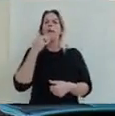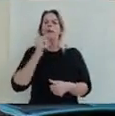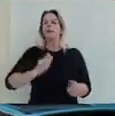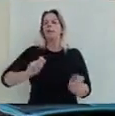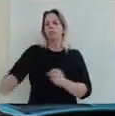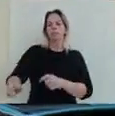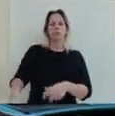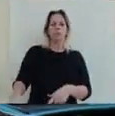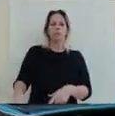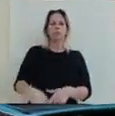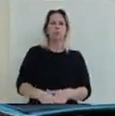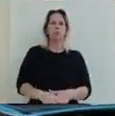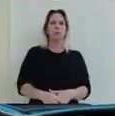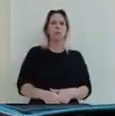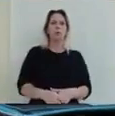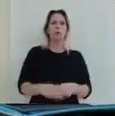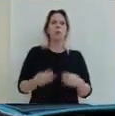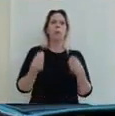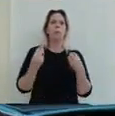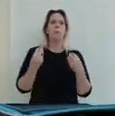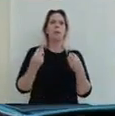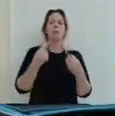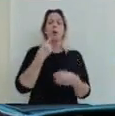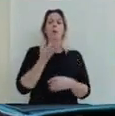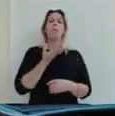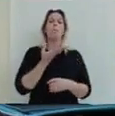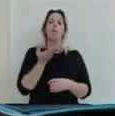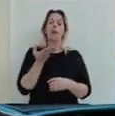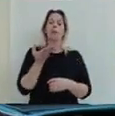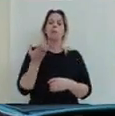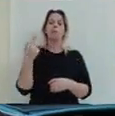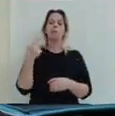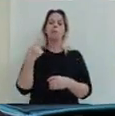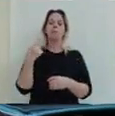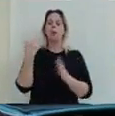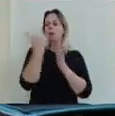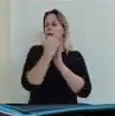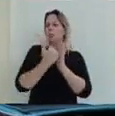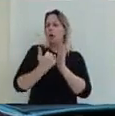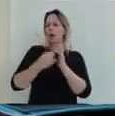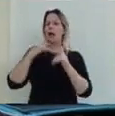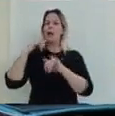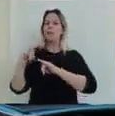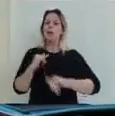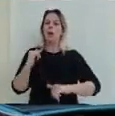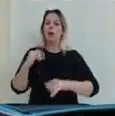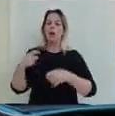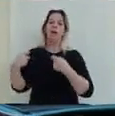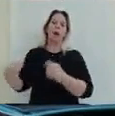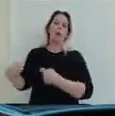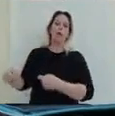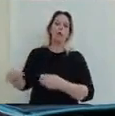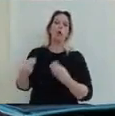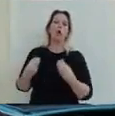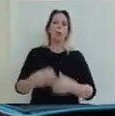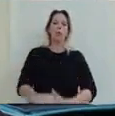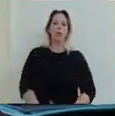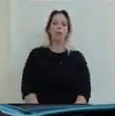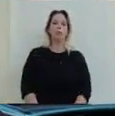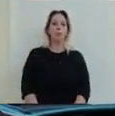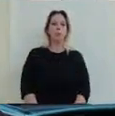es un detalle de cómo se van a ejecutar estos gastos en cuestiones que tienen que ver